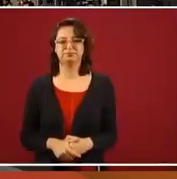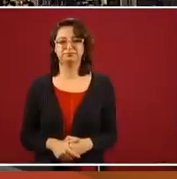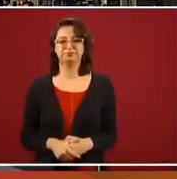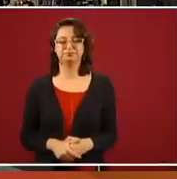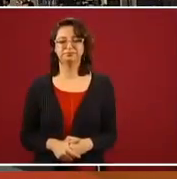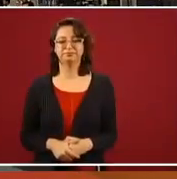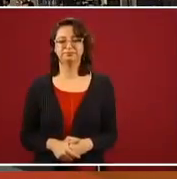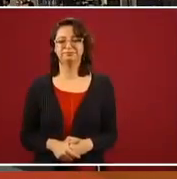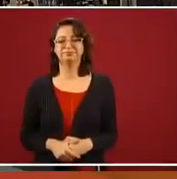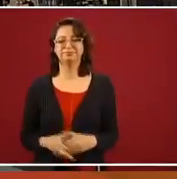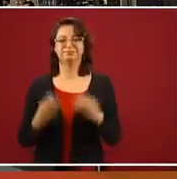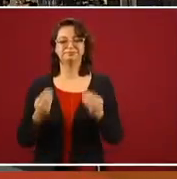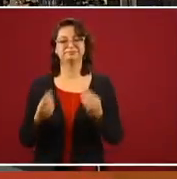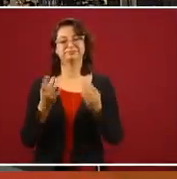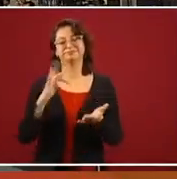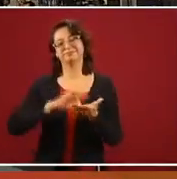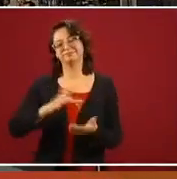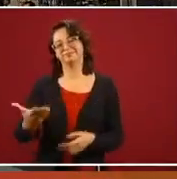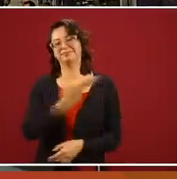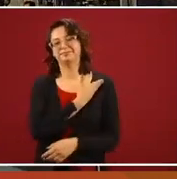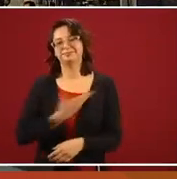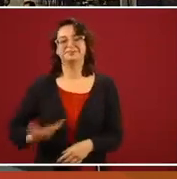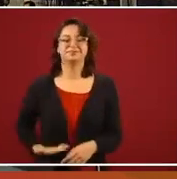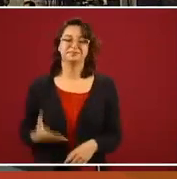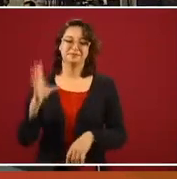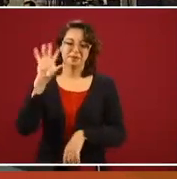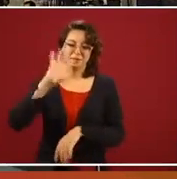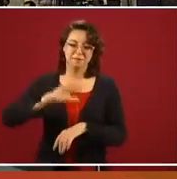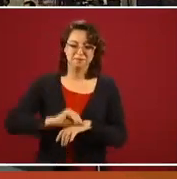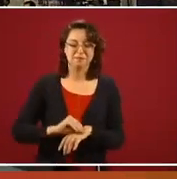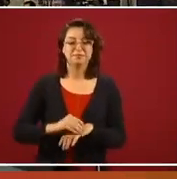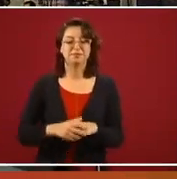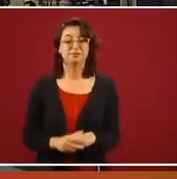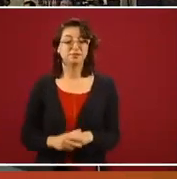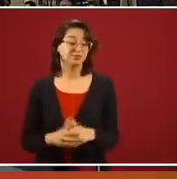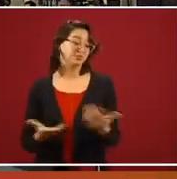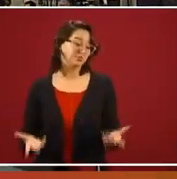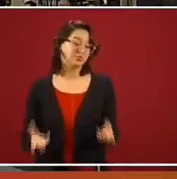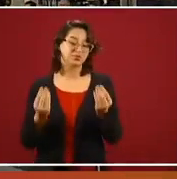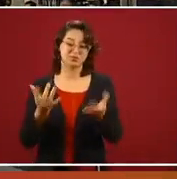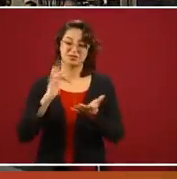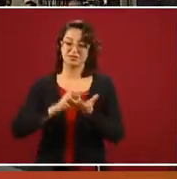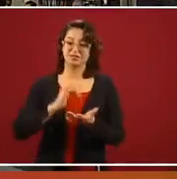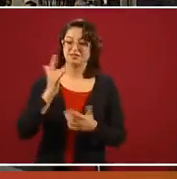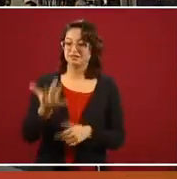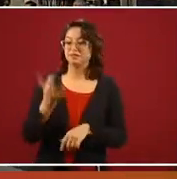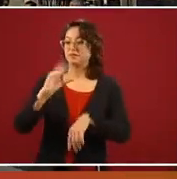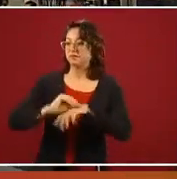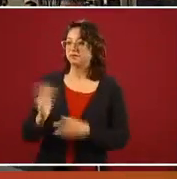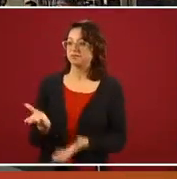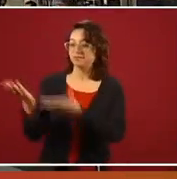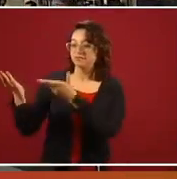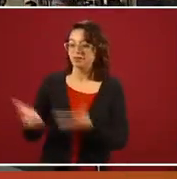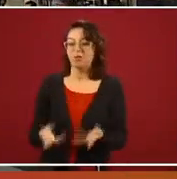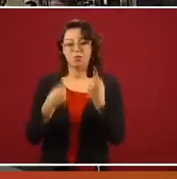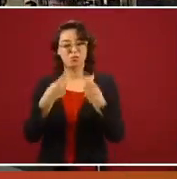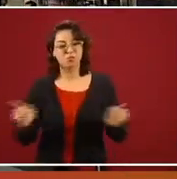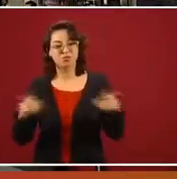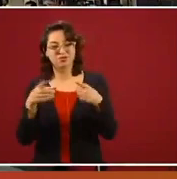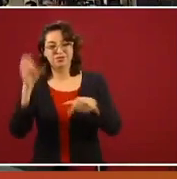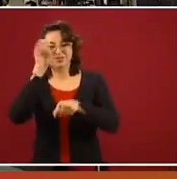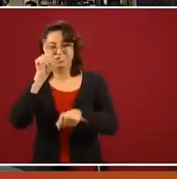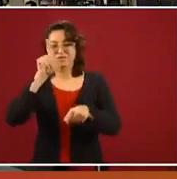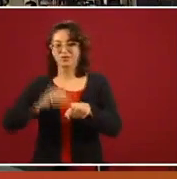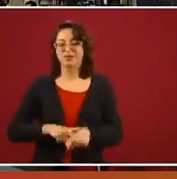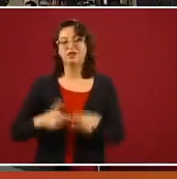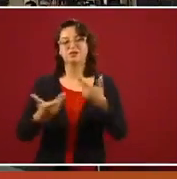Muchas gracias, señor presidente. Con su permiso, gracias por darle la bienvenida esta mañanera a la música, a la cultura. Gracias a todos